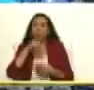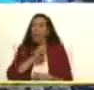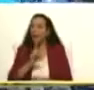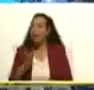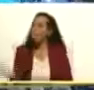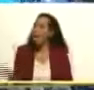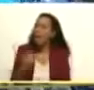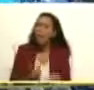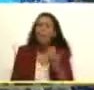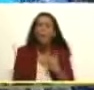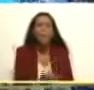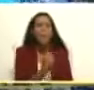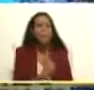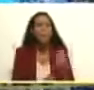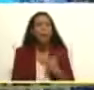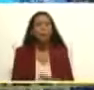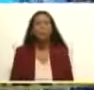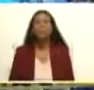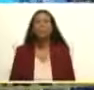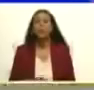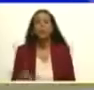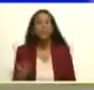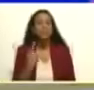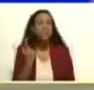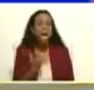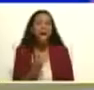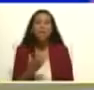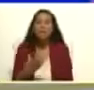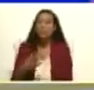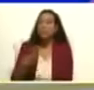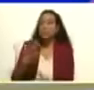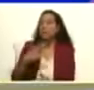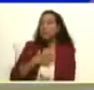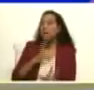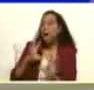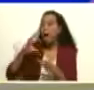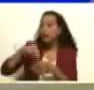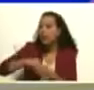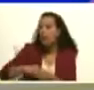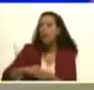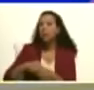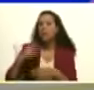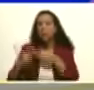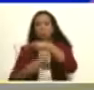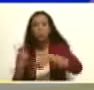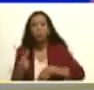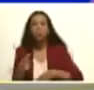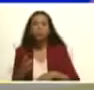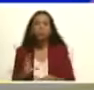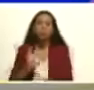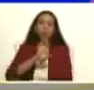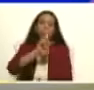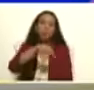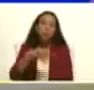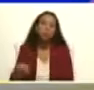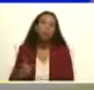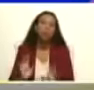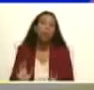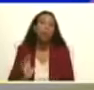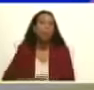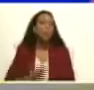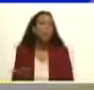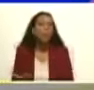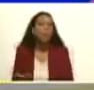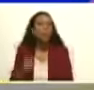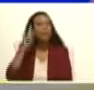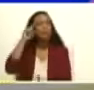con, compañero presidente, sean o no sean de la revolución. ¿Por qué?